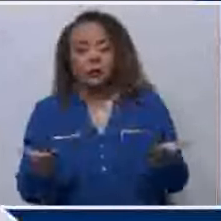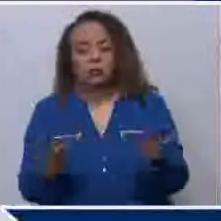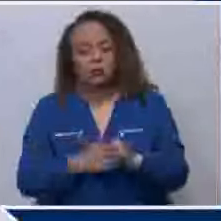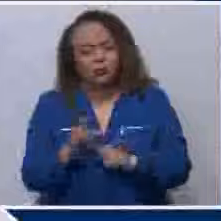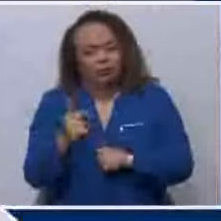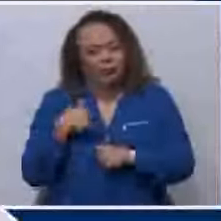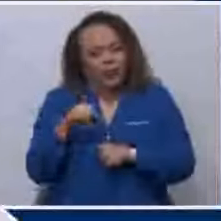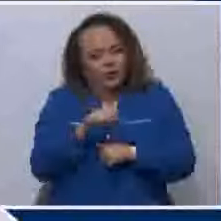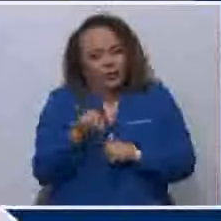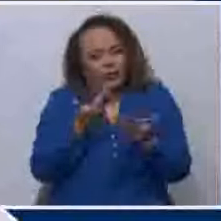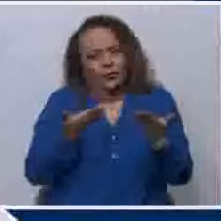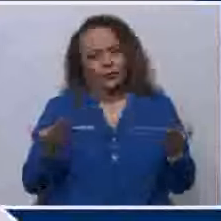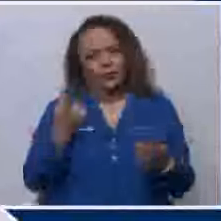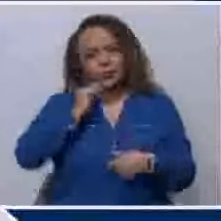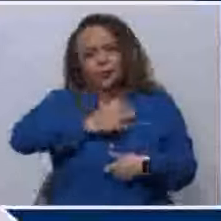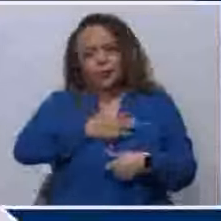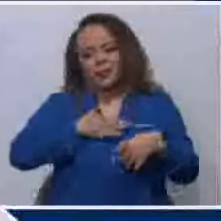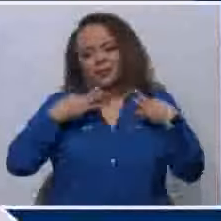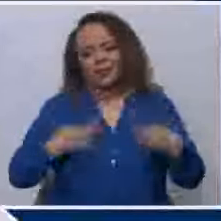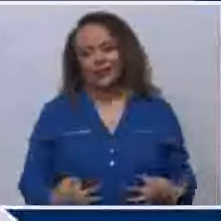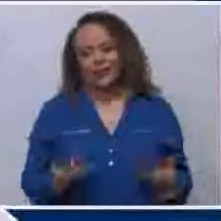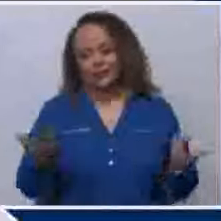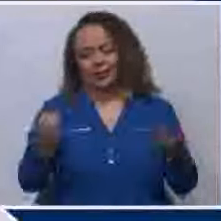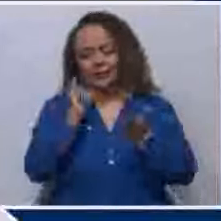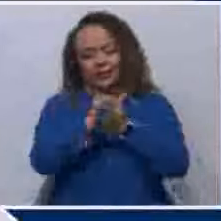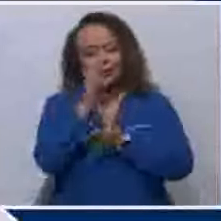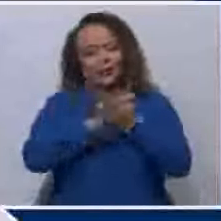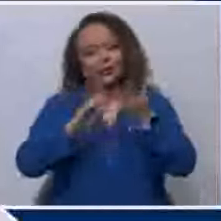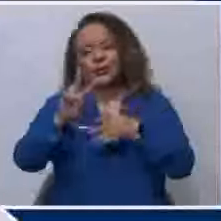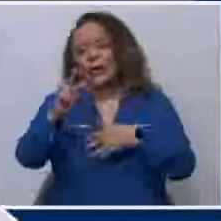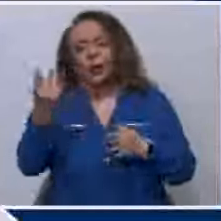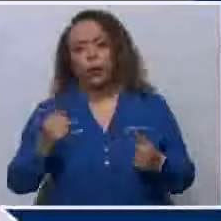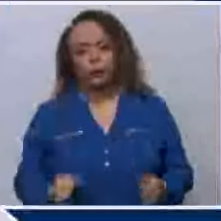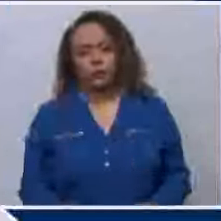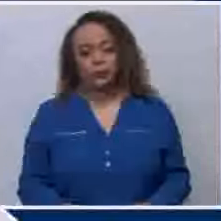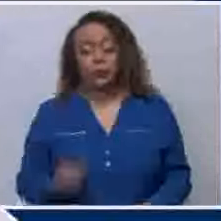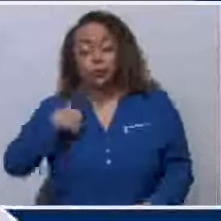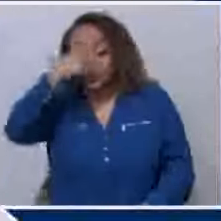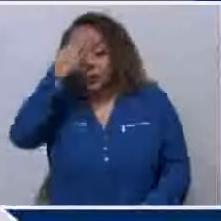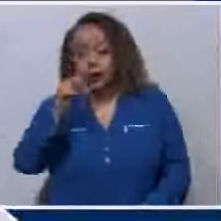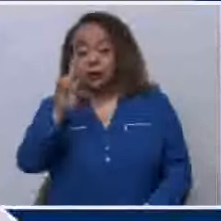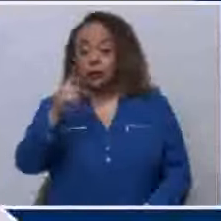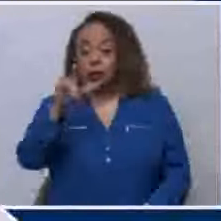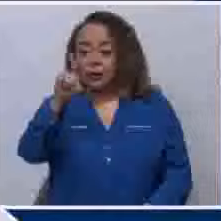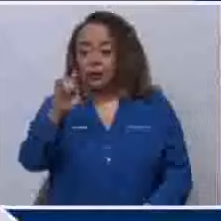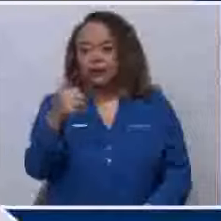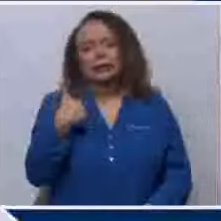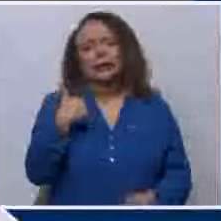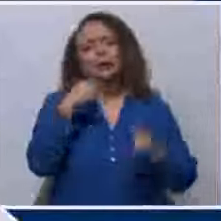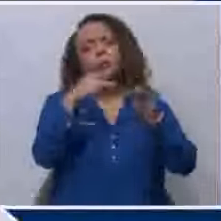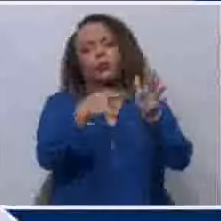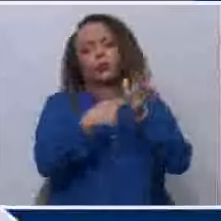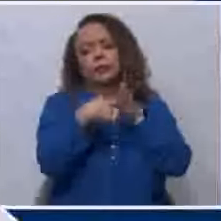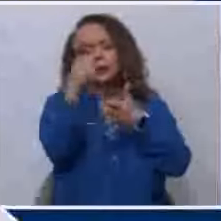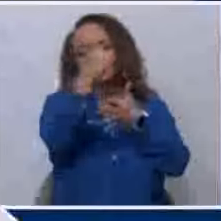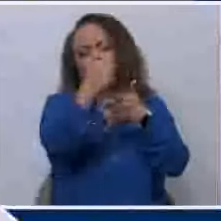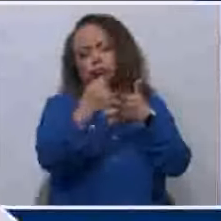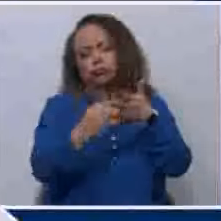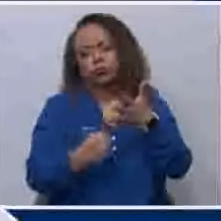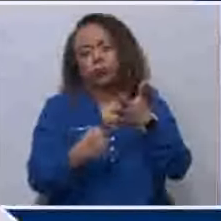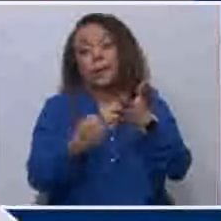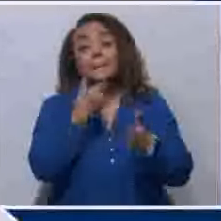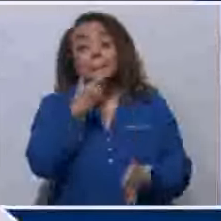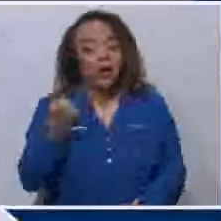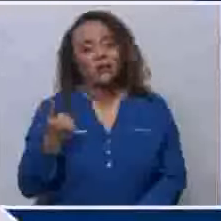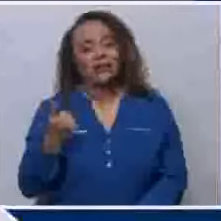tiene el resto de los ingredientes, para mí el físico es una cuestión secundaria. Creo que Ugalde reúne un montón de requisitos mucho